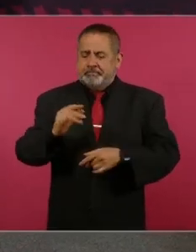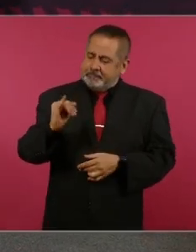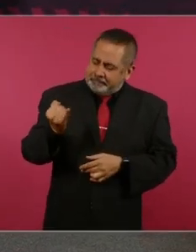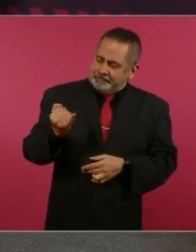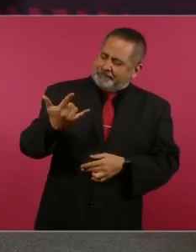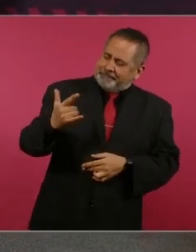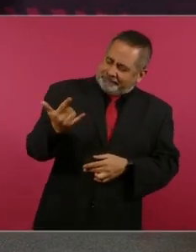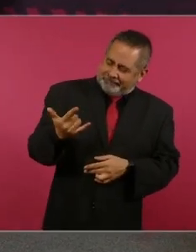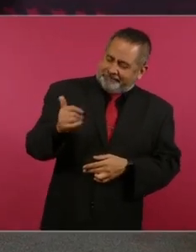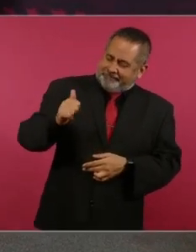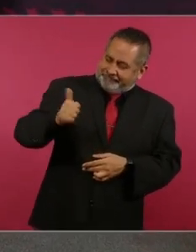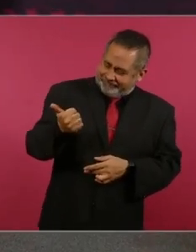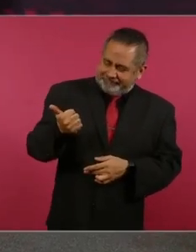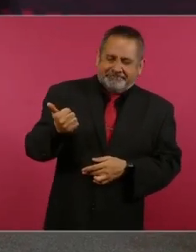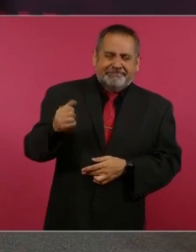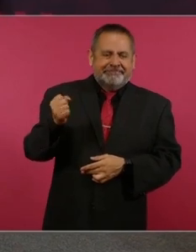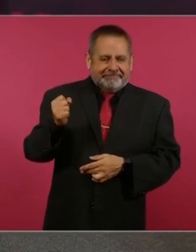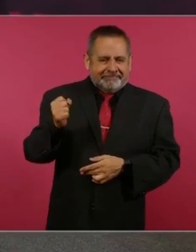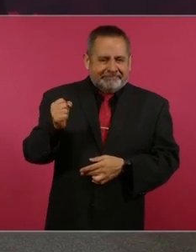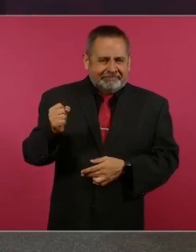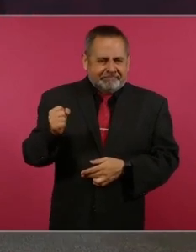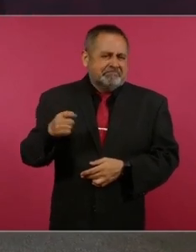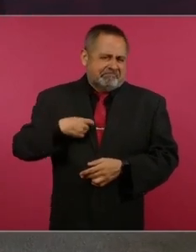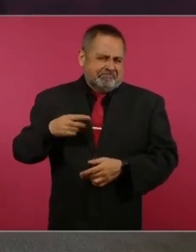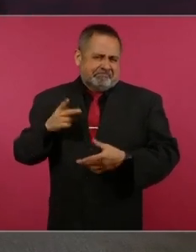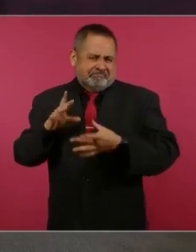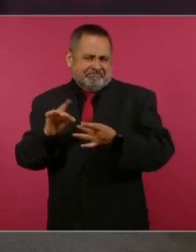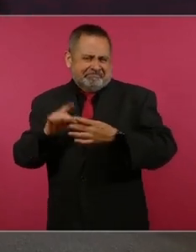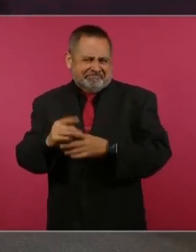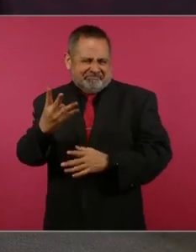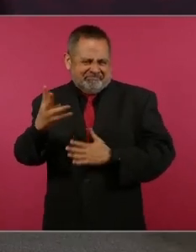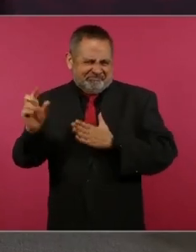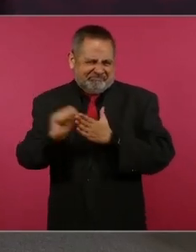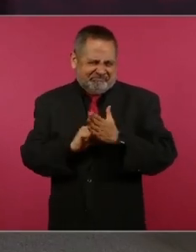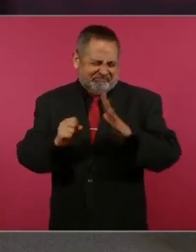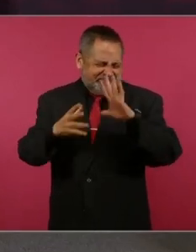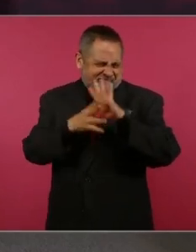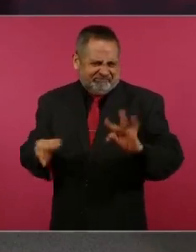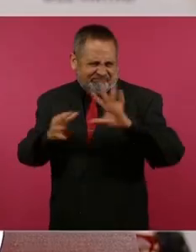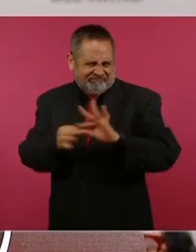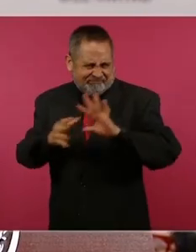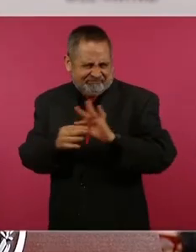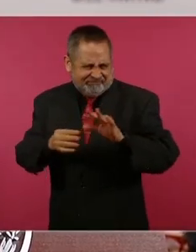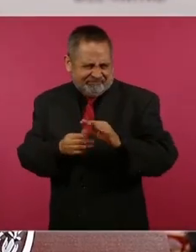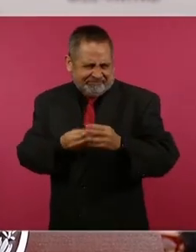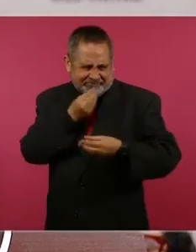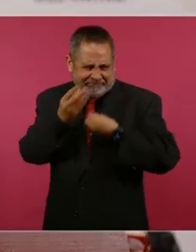julio, agosto y septiembre, 4 meses